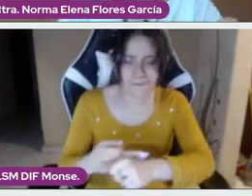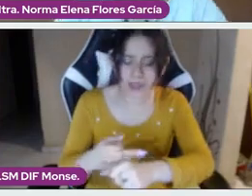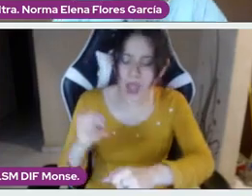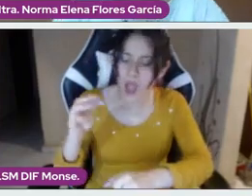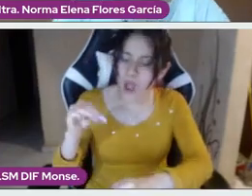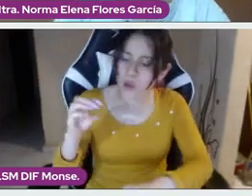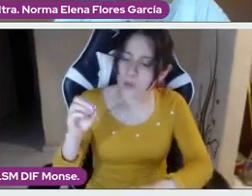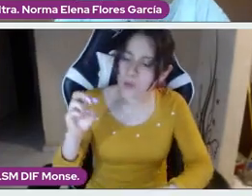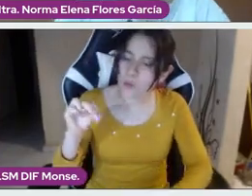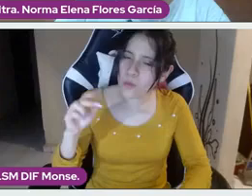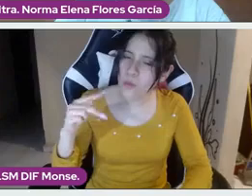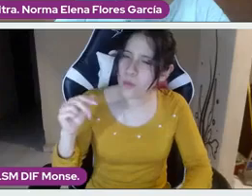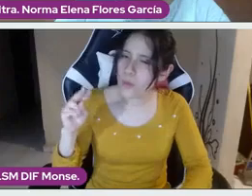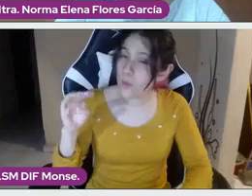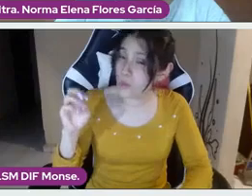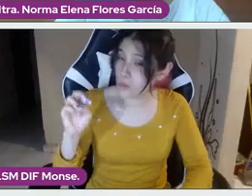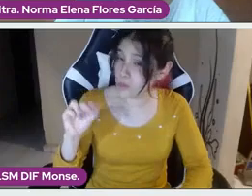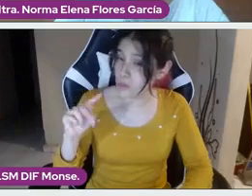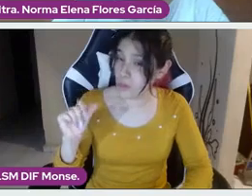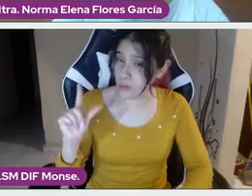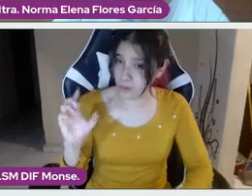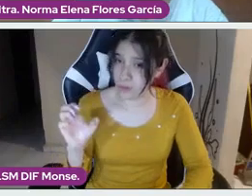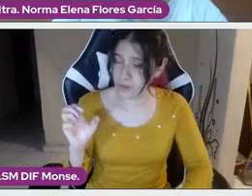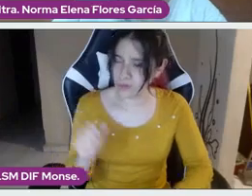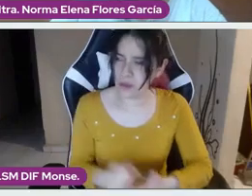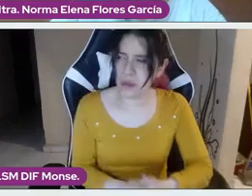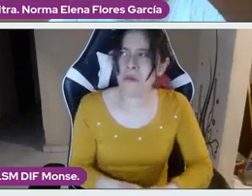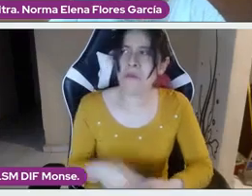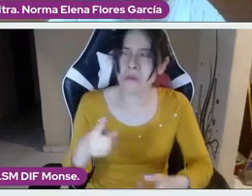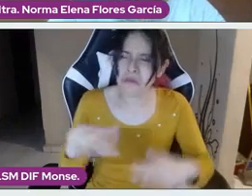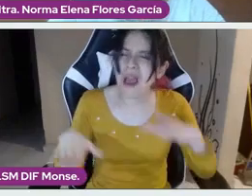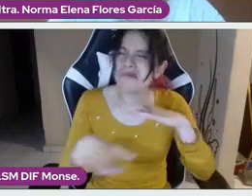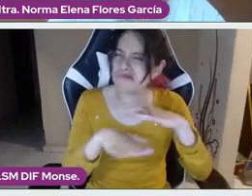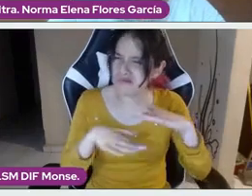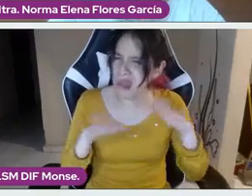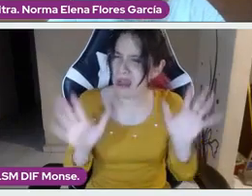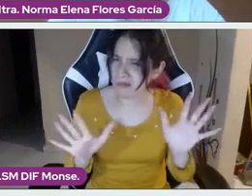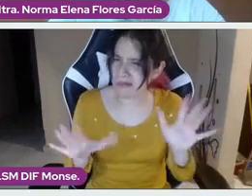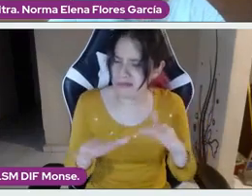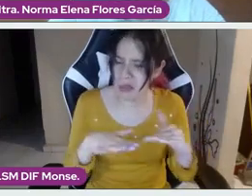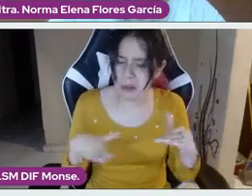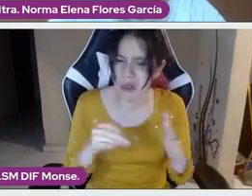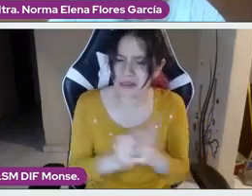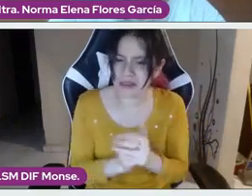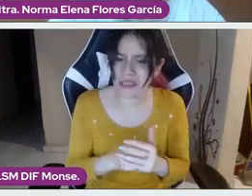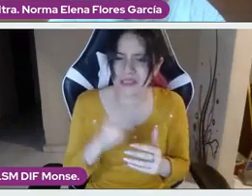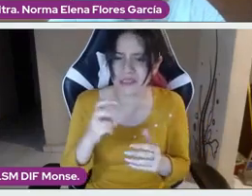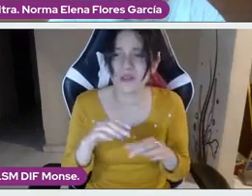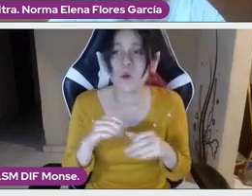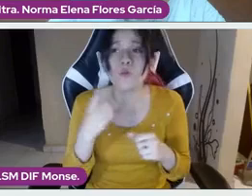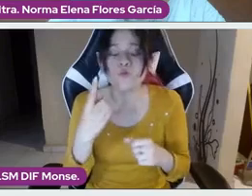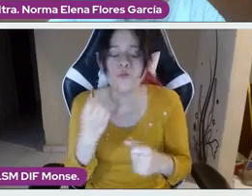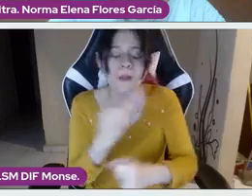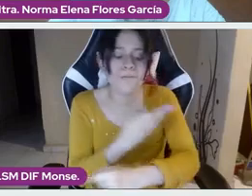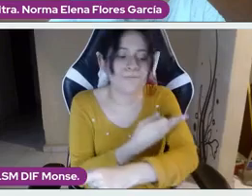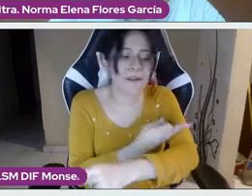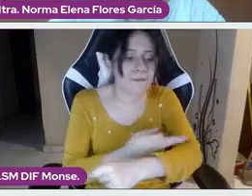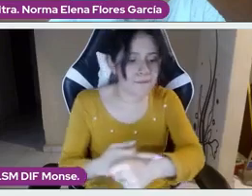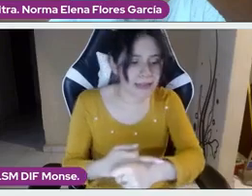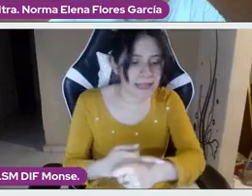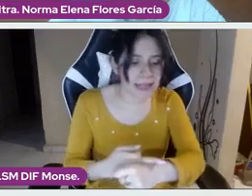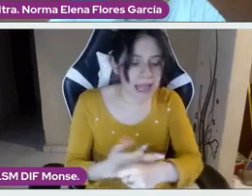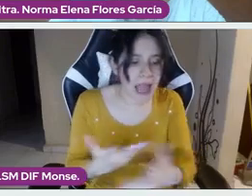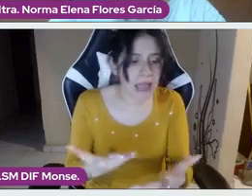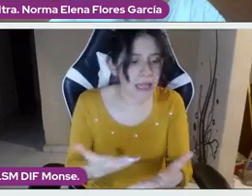100% es la base, ¿no? O sea, una familia resiliente es una familia que se adapta a las situaciones o a